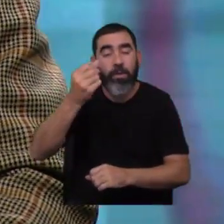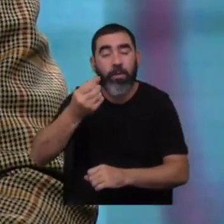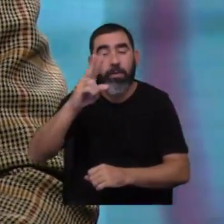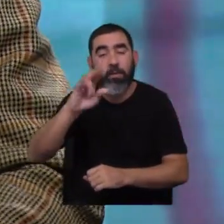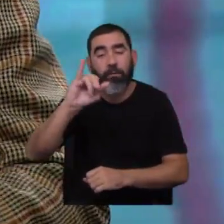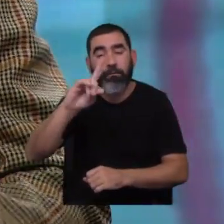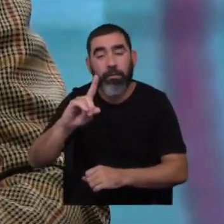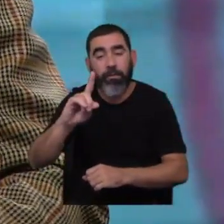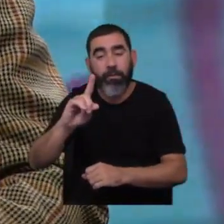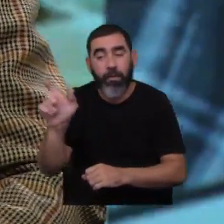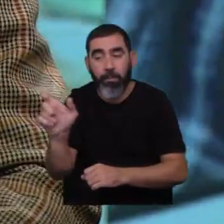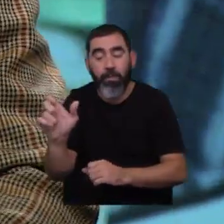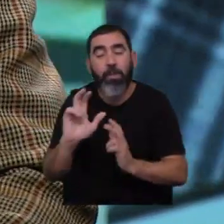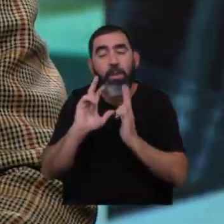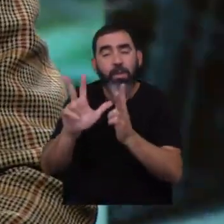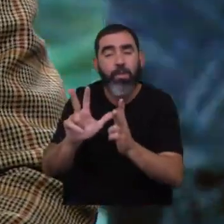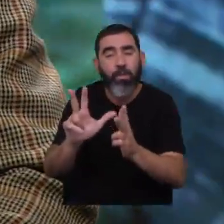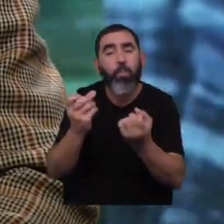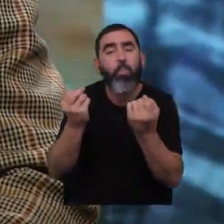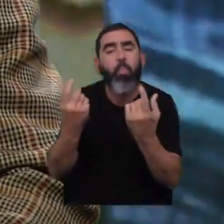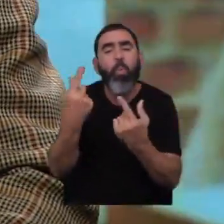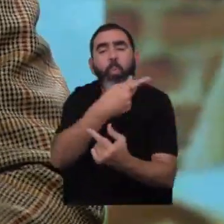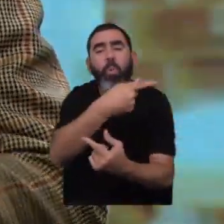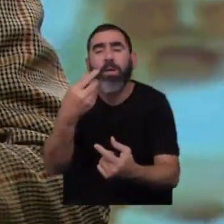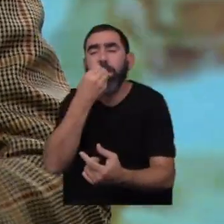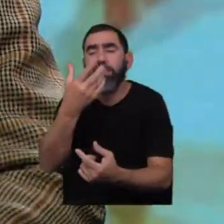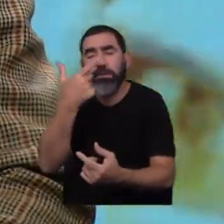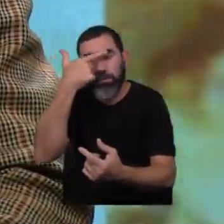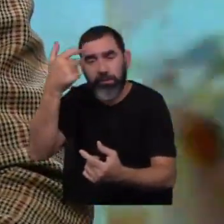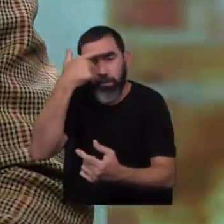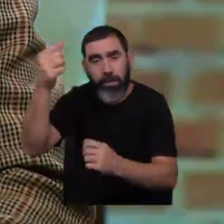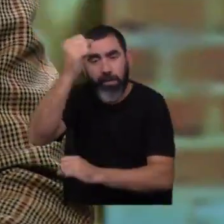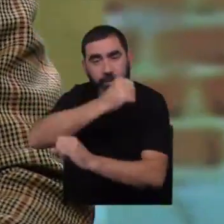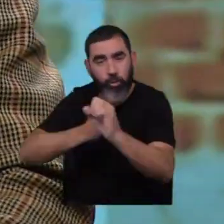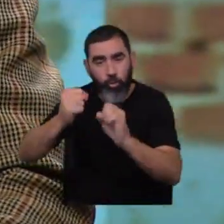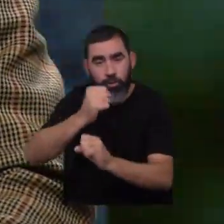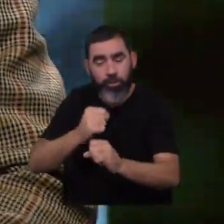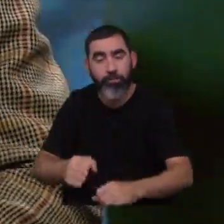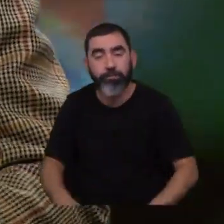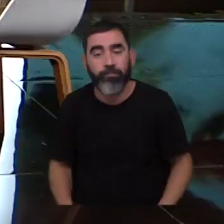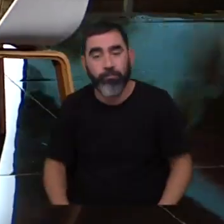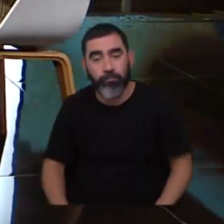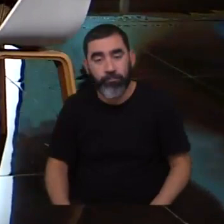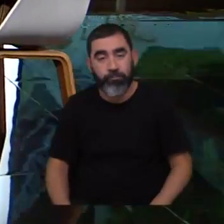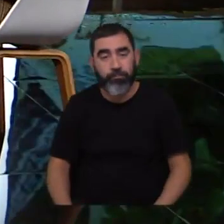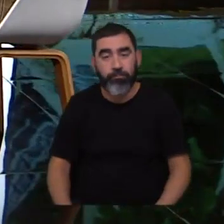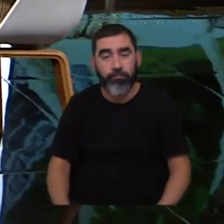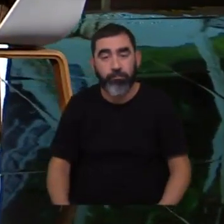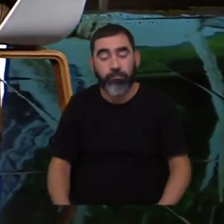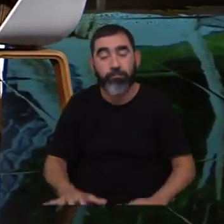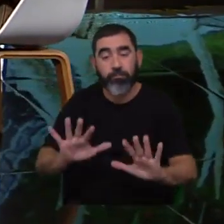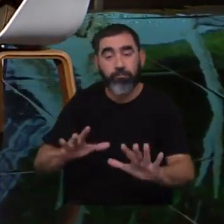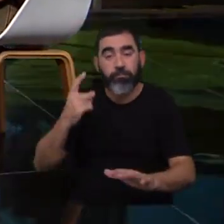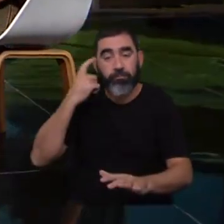le dijimos, bueno, ¿por qué no hacer una semana de la ciencia y la tecnología en el marco de este día? Y bueno, y así es que surgió, digamos, toda